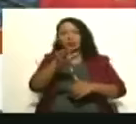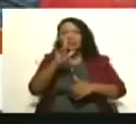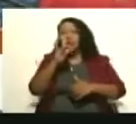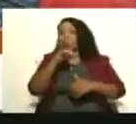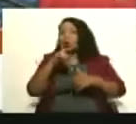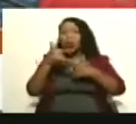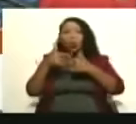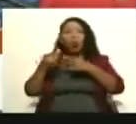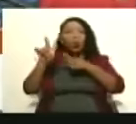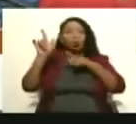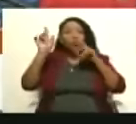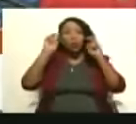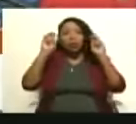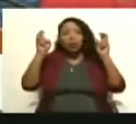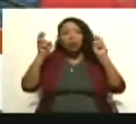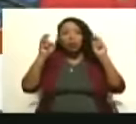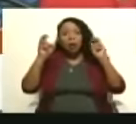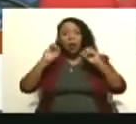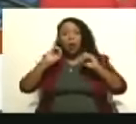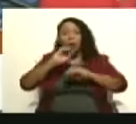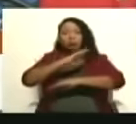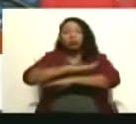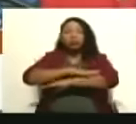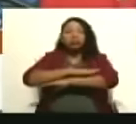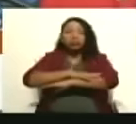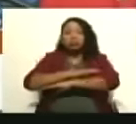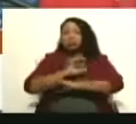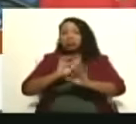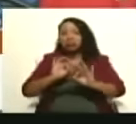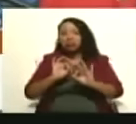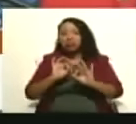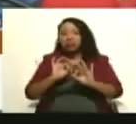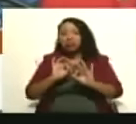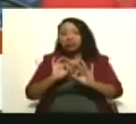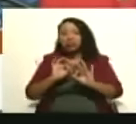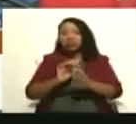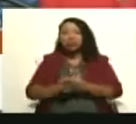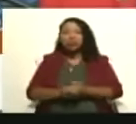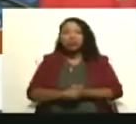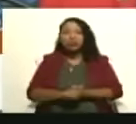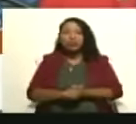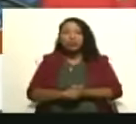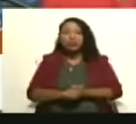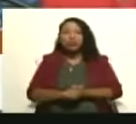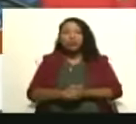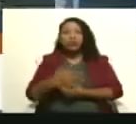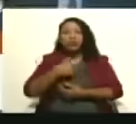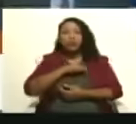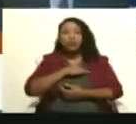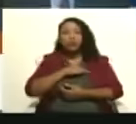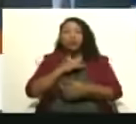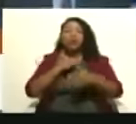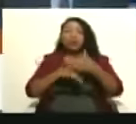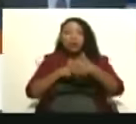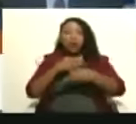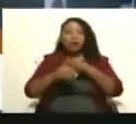otra acción o aspecto o elemento. Nosotros lo vamos a hacer.